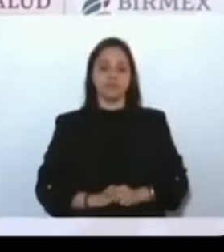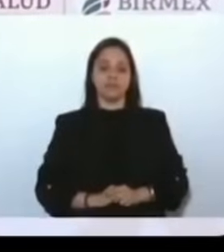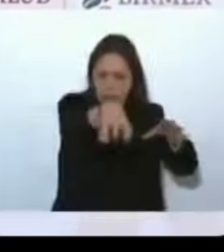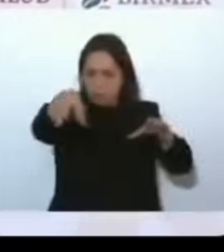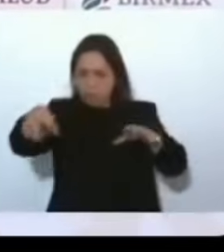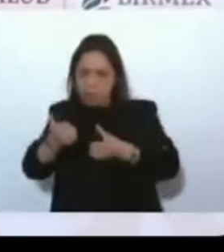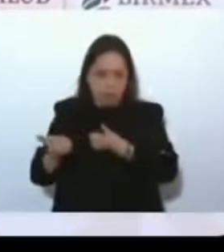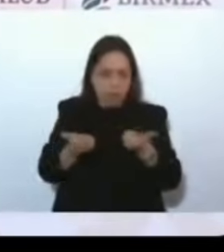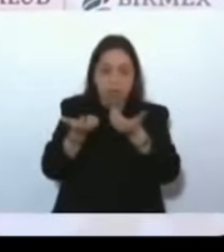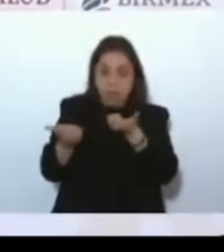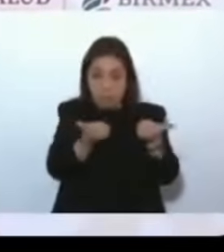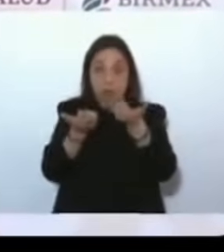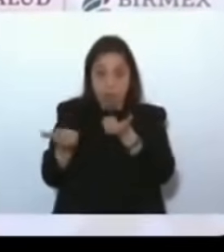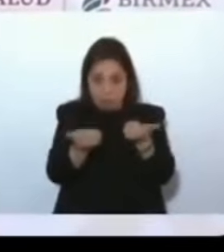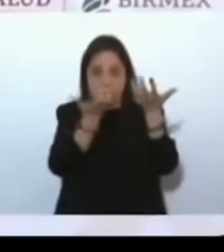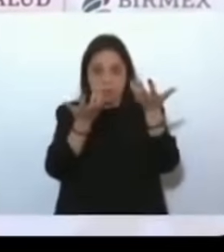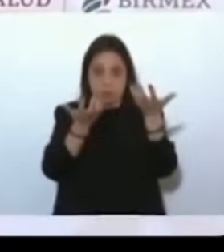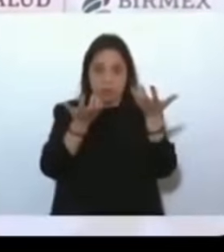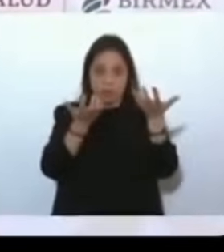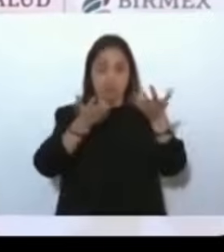Obrador, le gritan